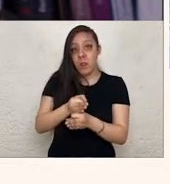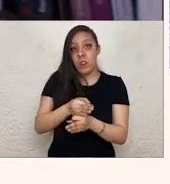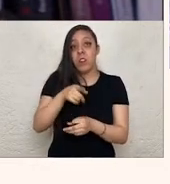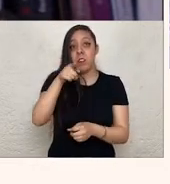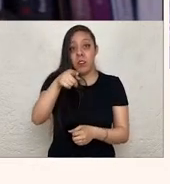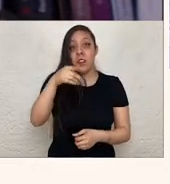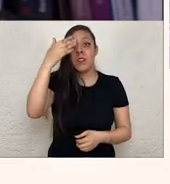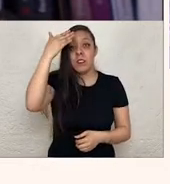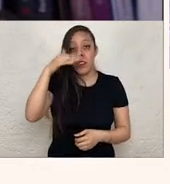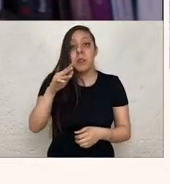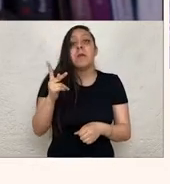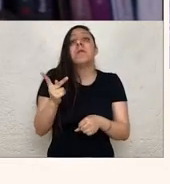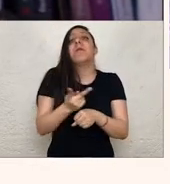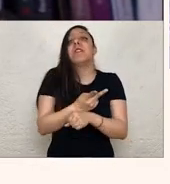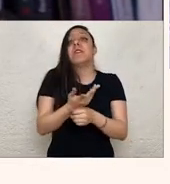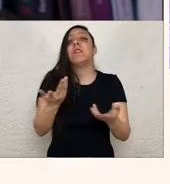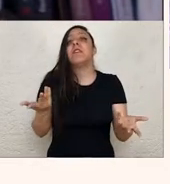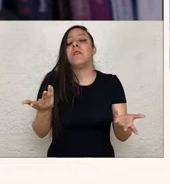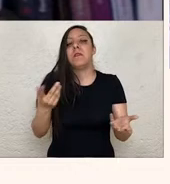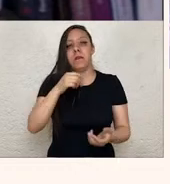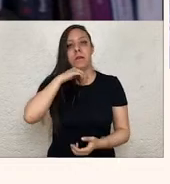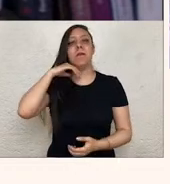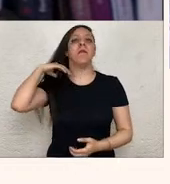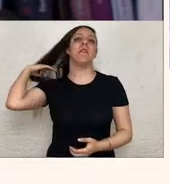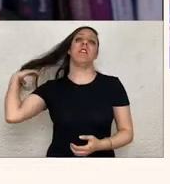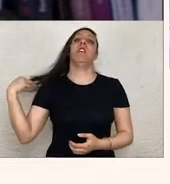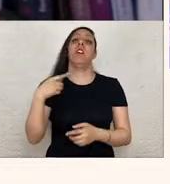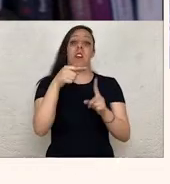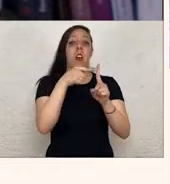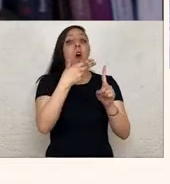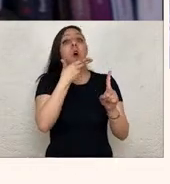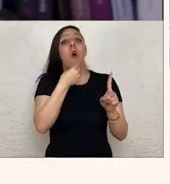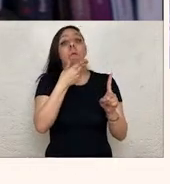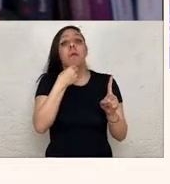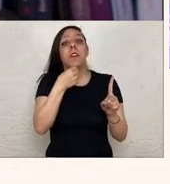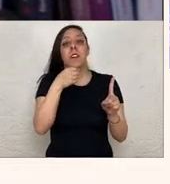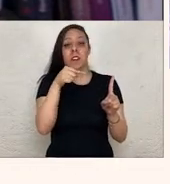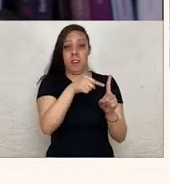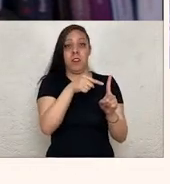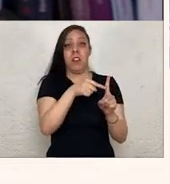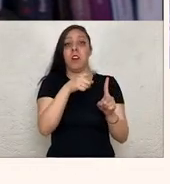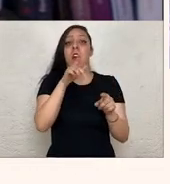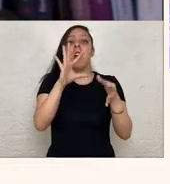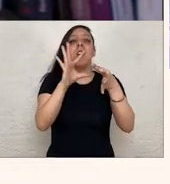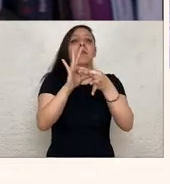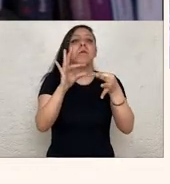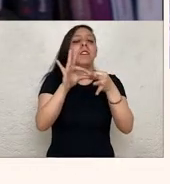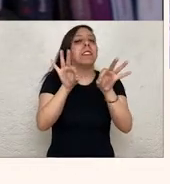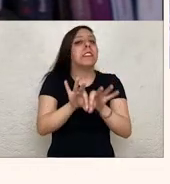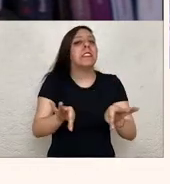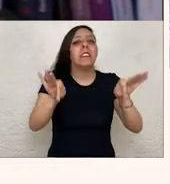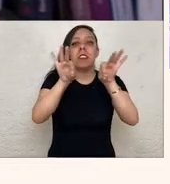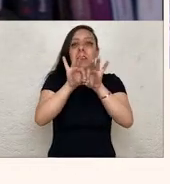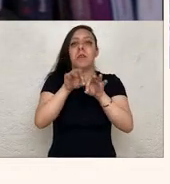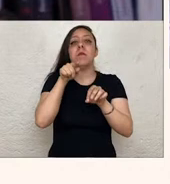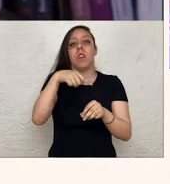¿no? Federico Navarrete habla de algo que a mí me parece bien interesante y es cómo